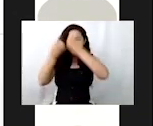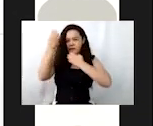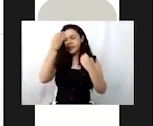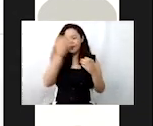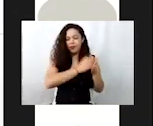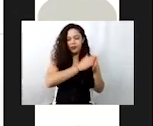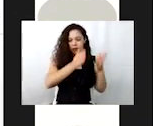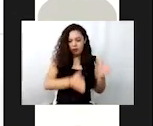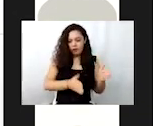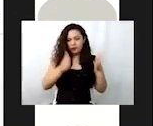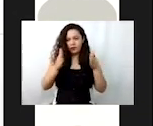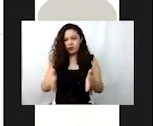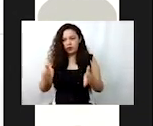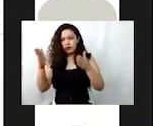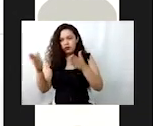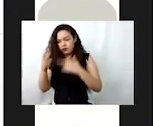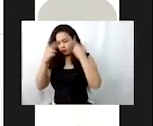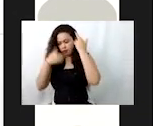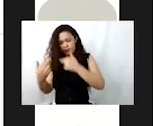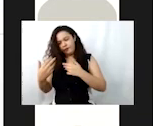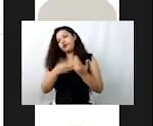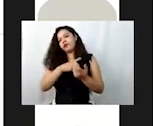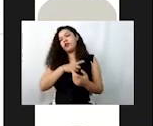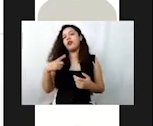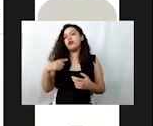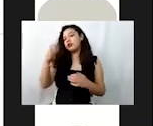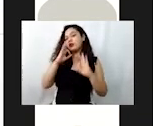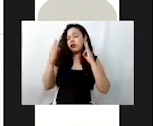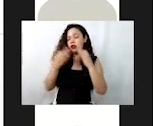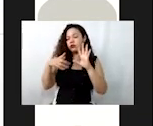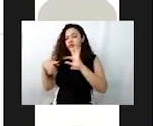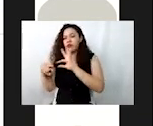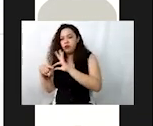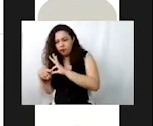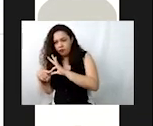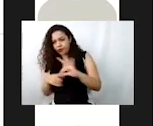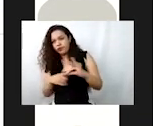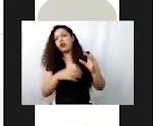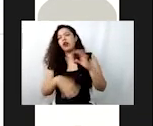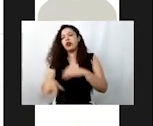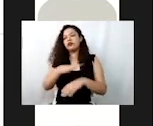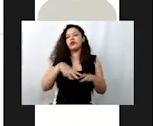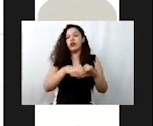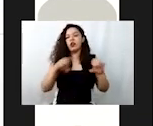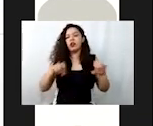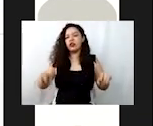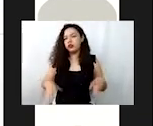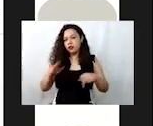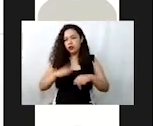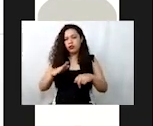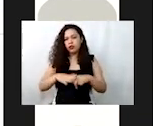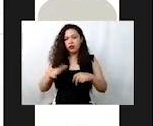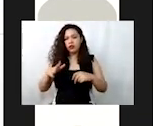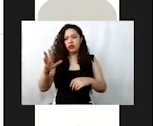o de revisiones periódicas se tiene que hacer de la mano con todos los sectores, particularmente desde la sociedad